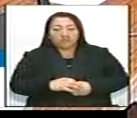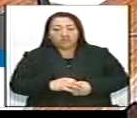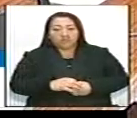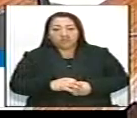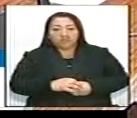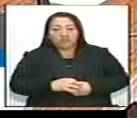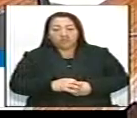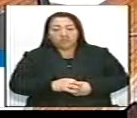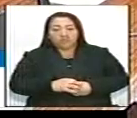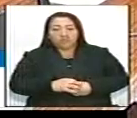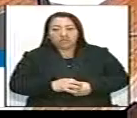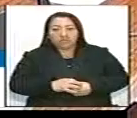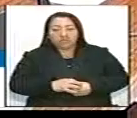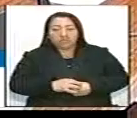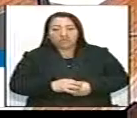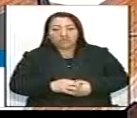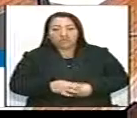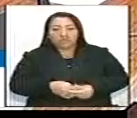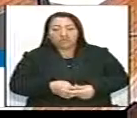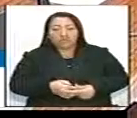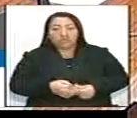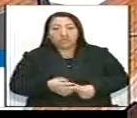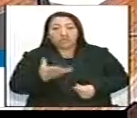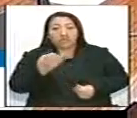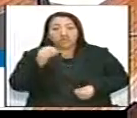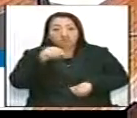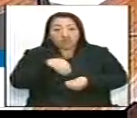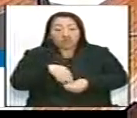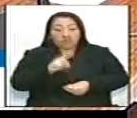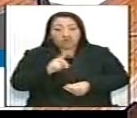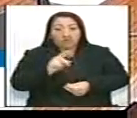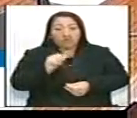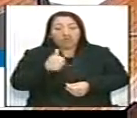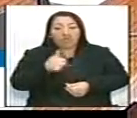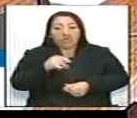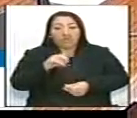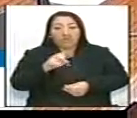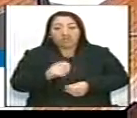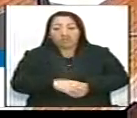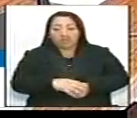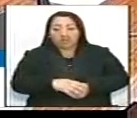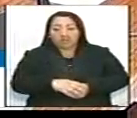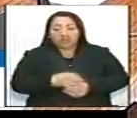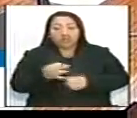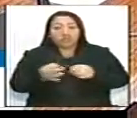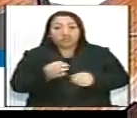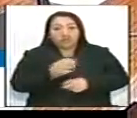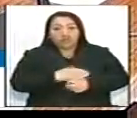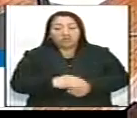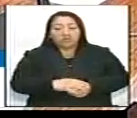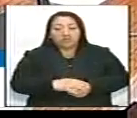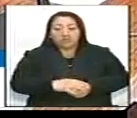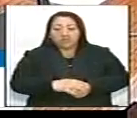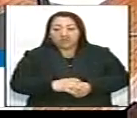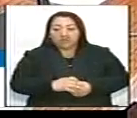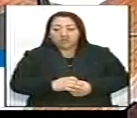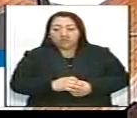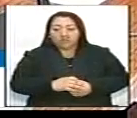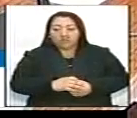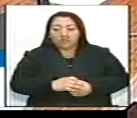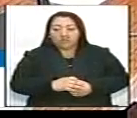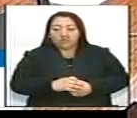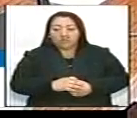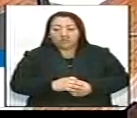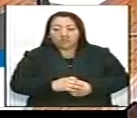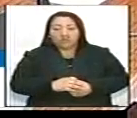quería centrar un poco que la anemia en realidad, como lo ha dicho Alejandro, es un